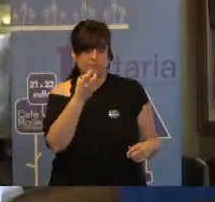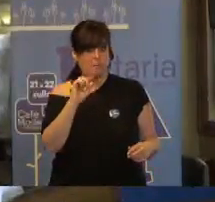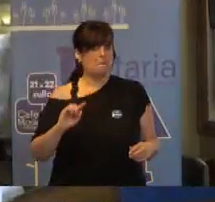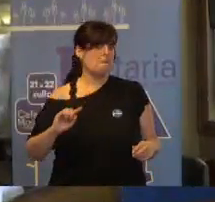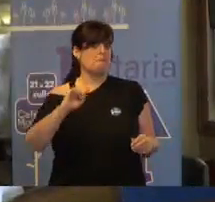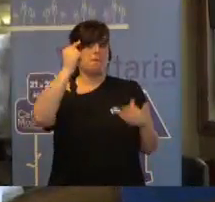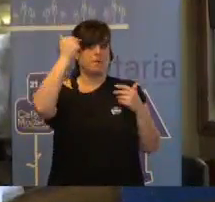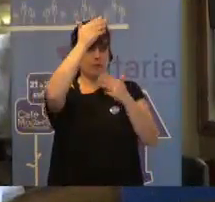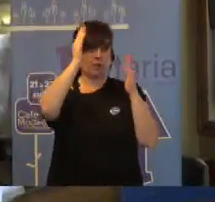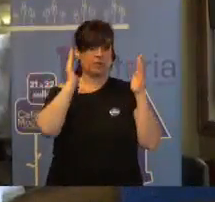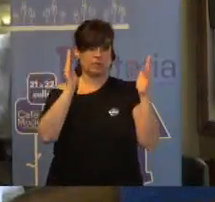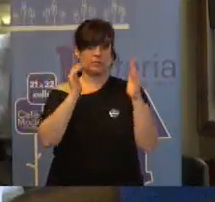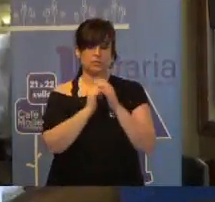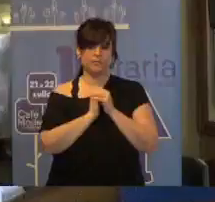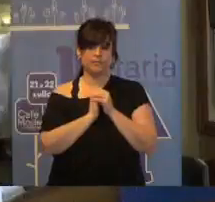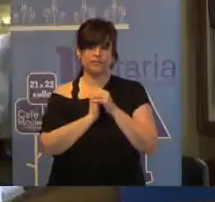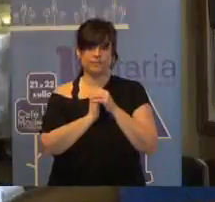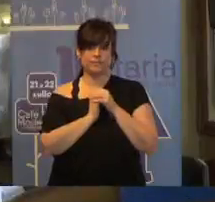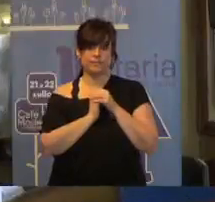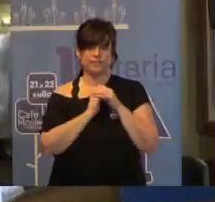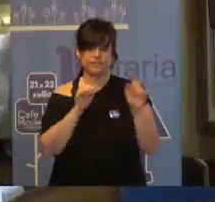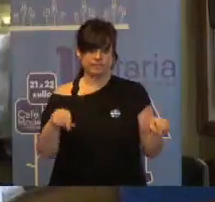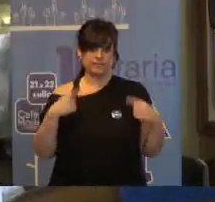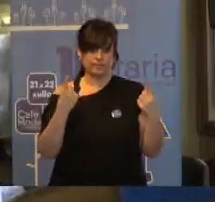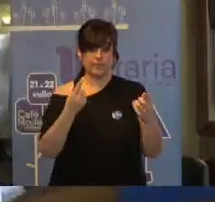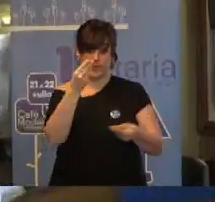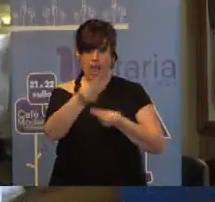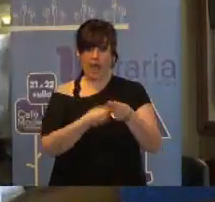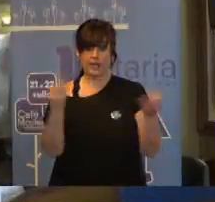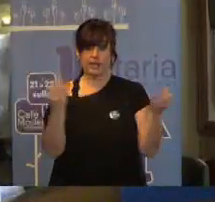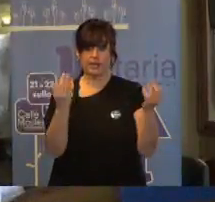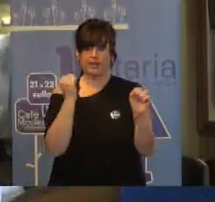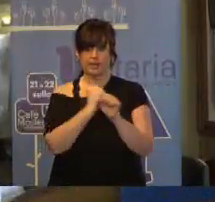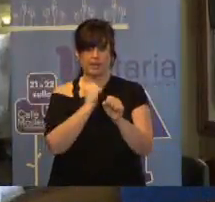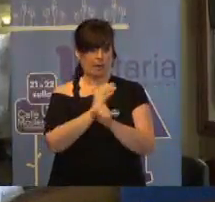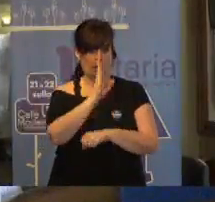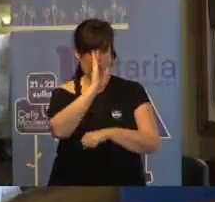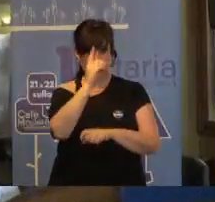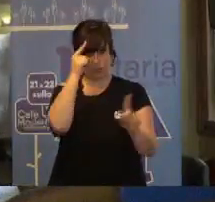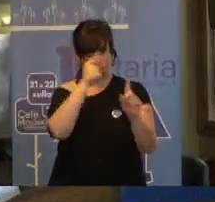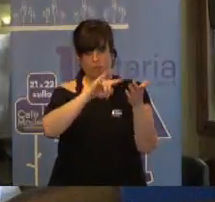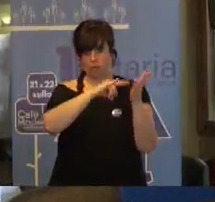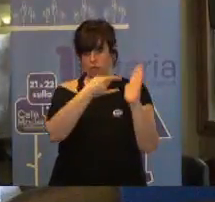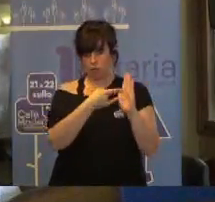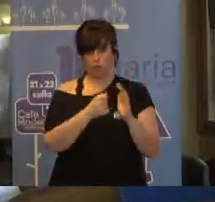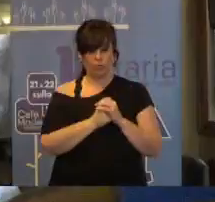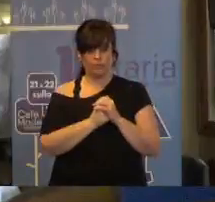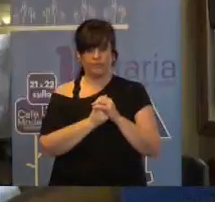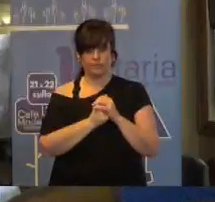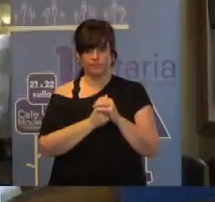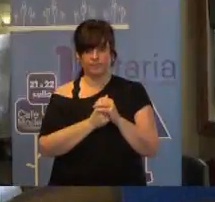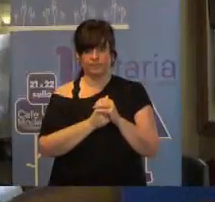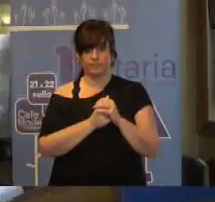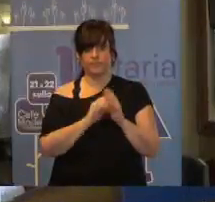na proximidade á xente e que fan unha labor directa de resolución pois, dos problemas, mesmo